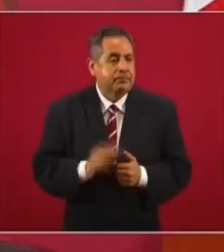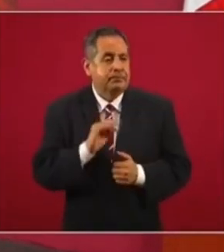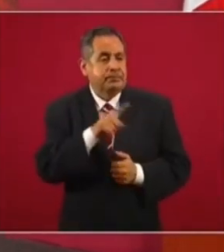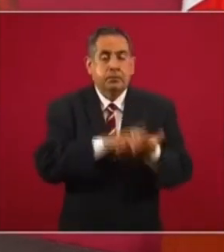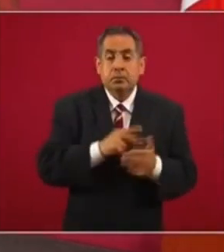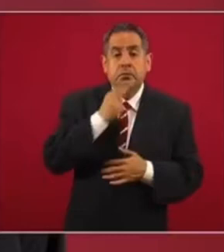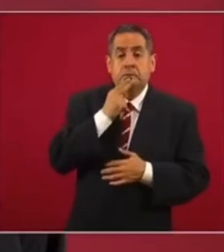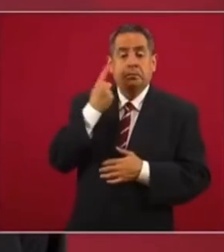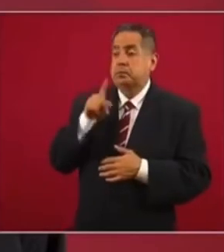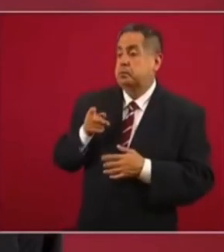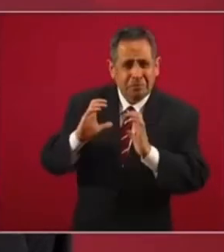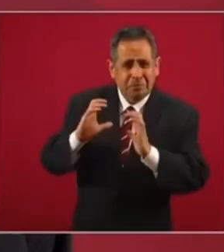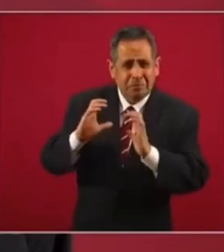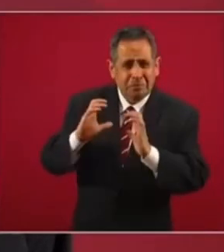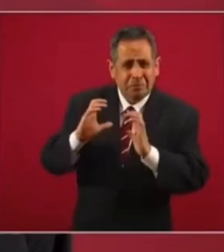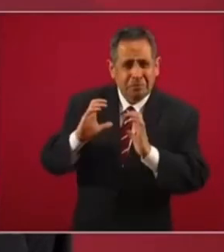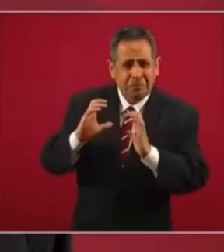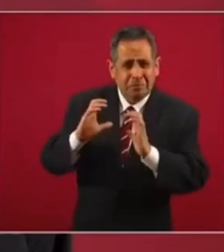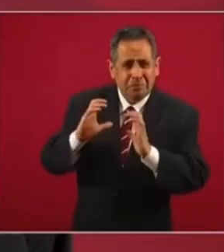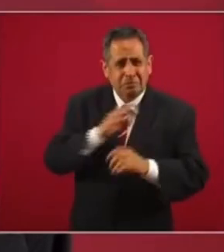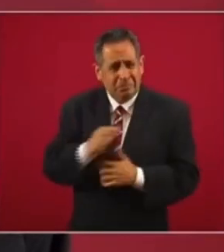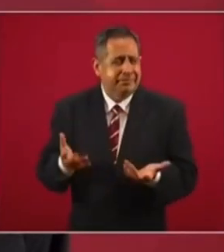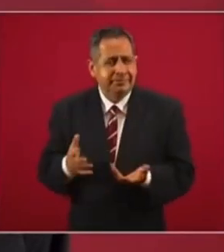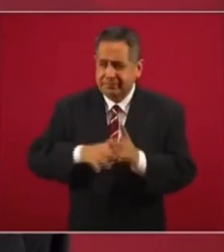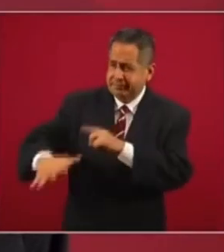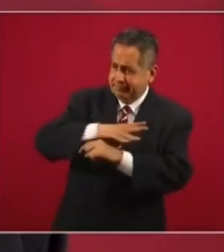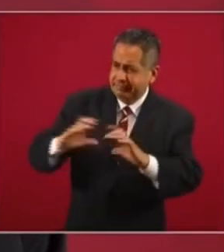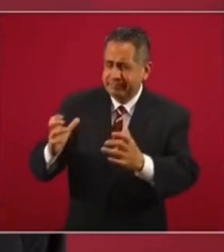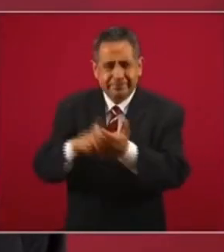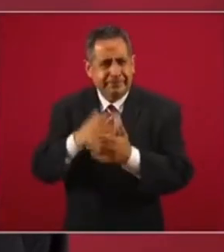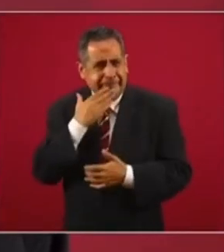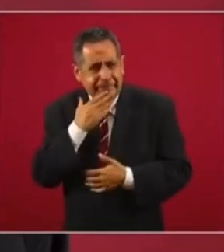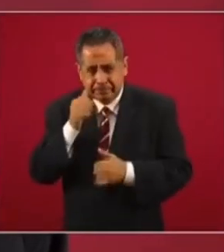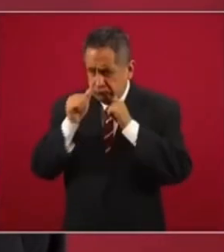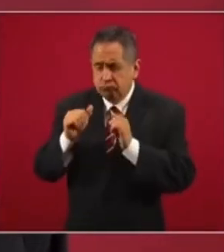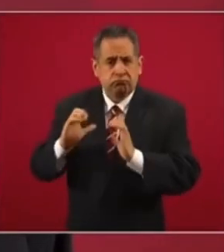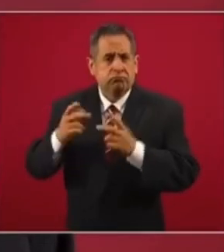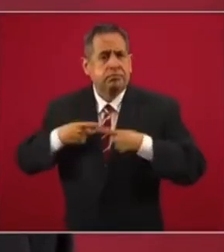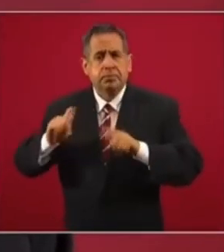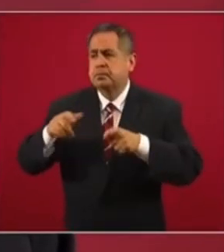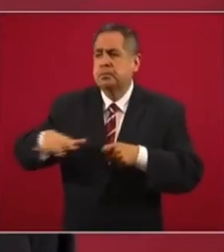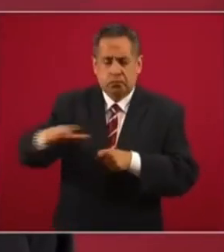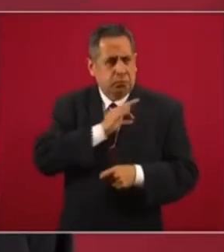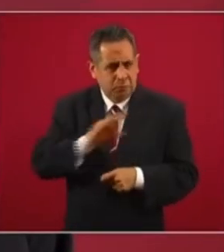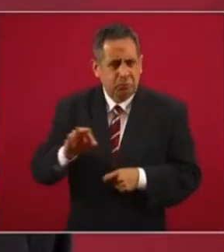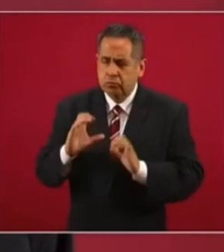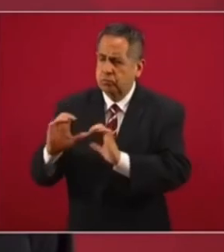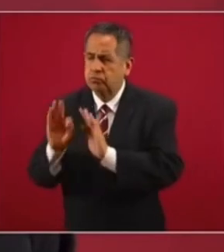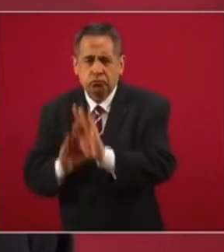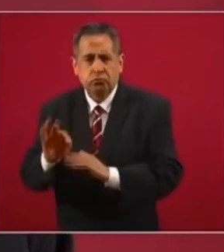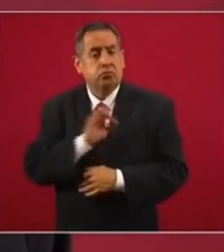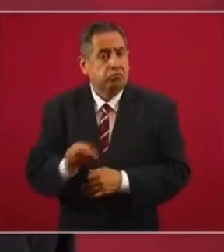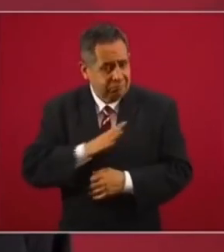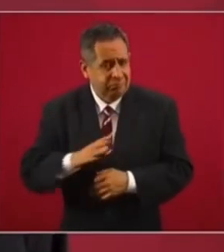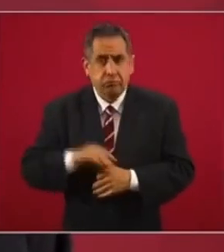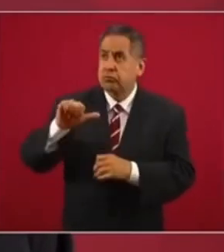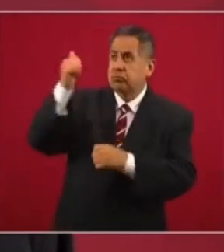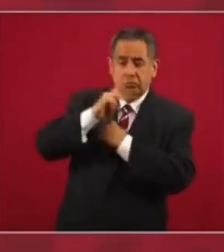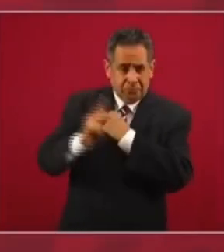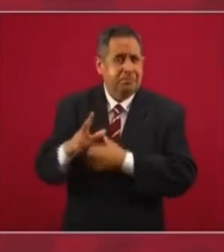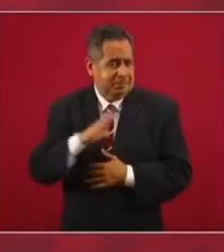utilizarse para no dañar el medio ambiente y para darle atención a la población afectada. Esto lo hacen en otros